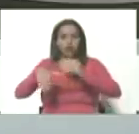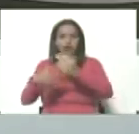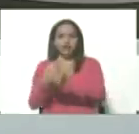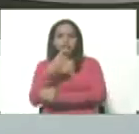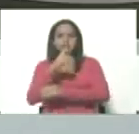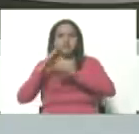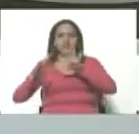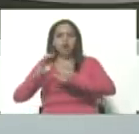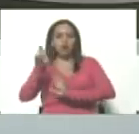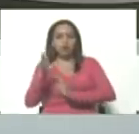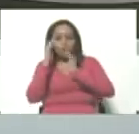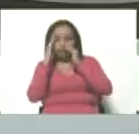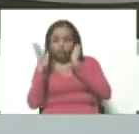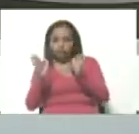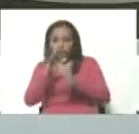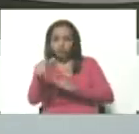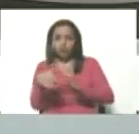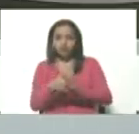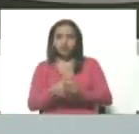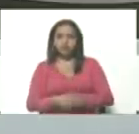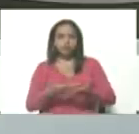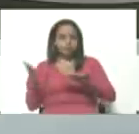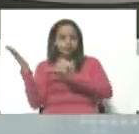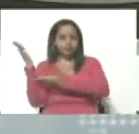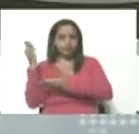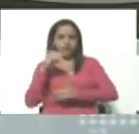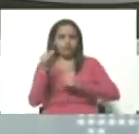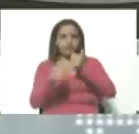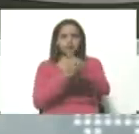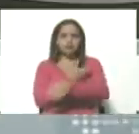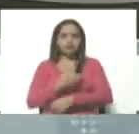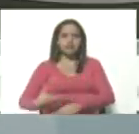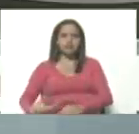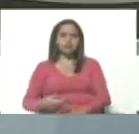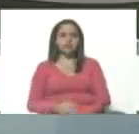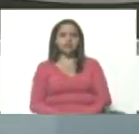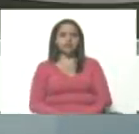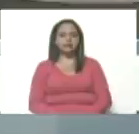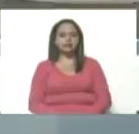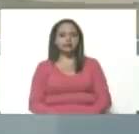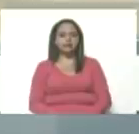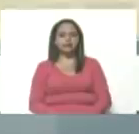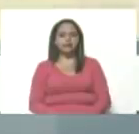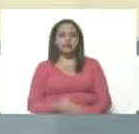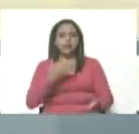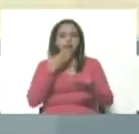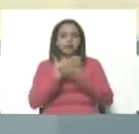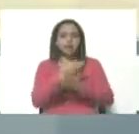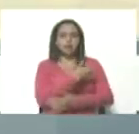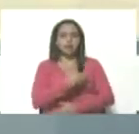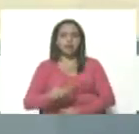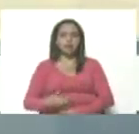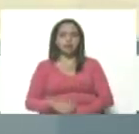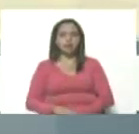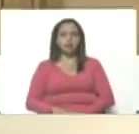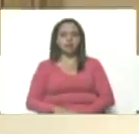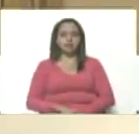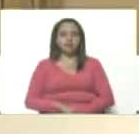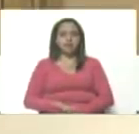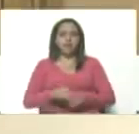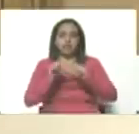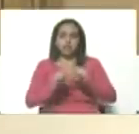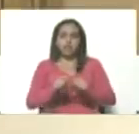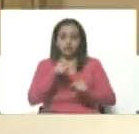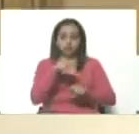julio. Pendientes todos. Adelante, vicepresidenta. Gracias, presidente. Bueno, en efecto, como usted lo